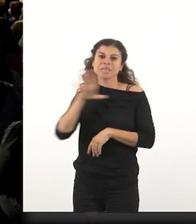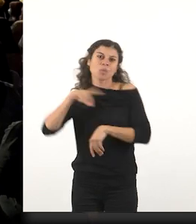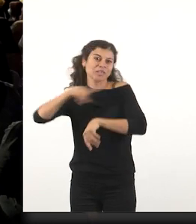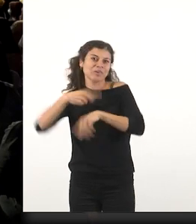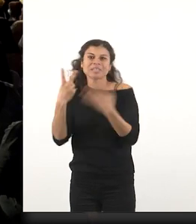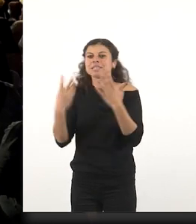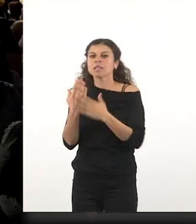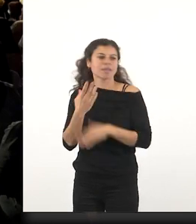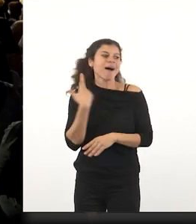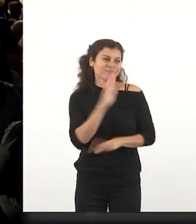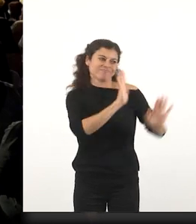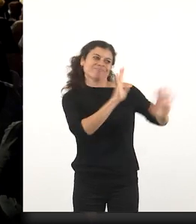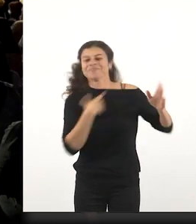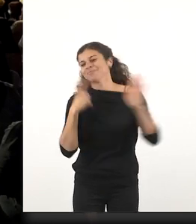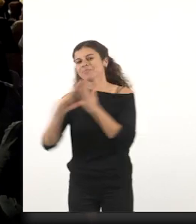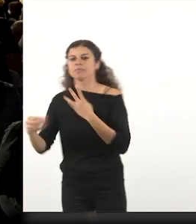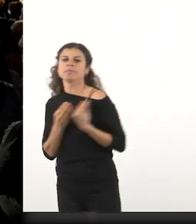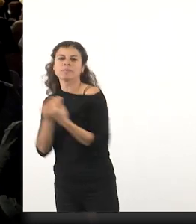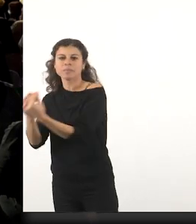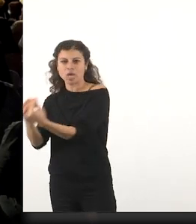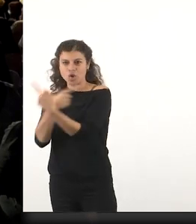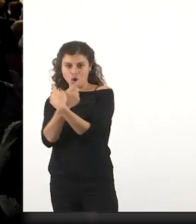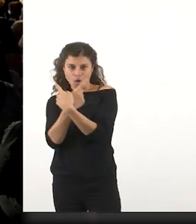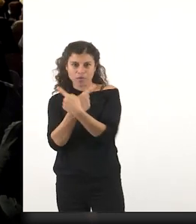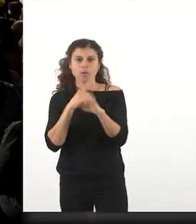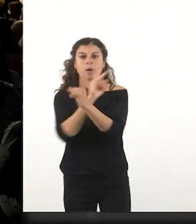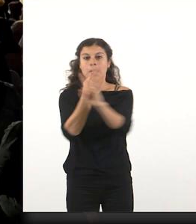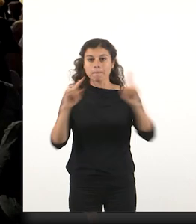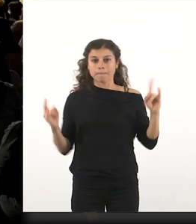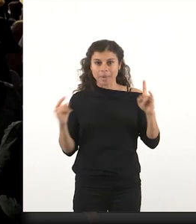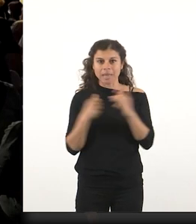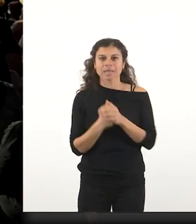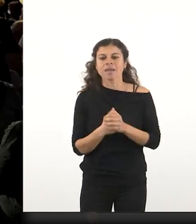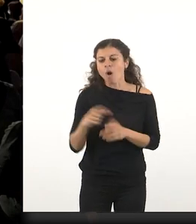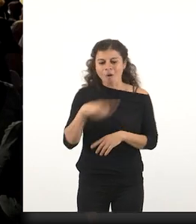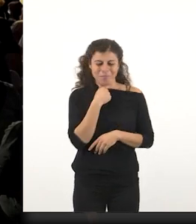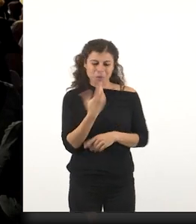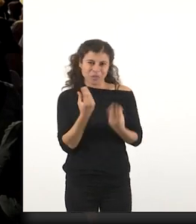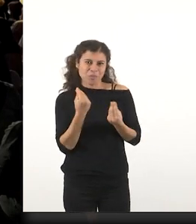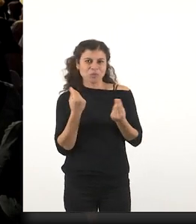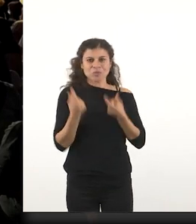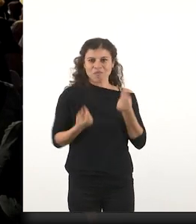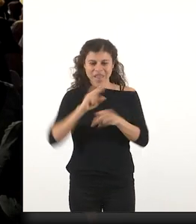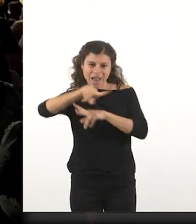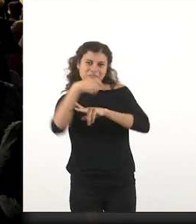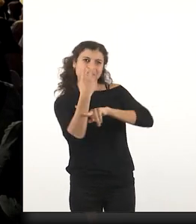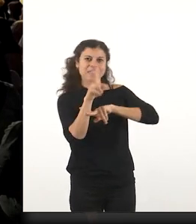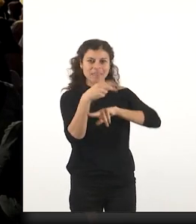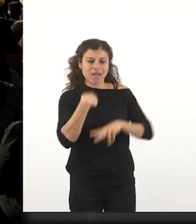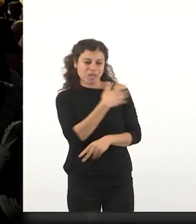me fui con mi novio. En las 3 semanas estar con Antonio en el parque. Ay, nene, es que me encanta cómo baila Braidan. Yo quiero bailar así contigo delante de todos los